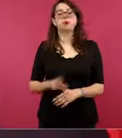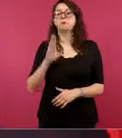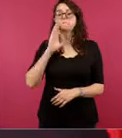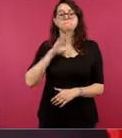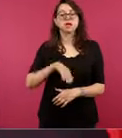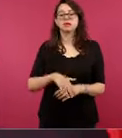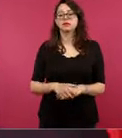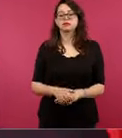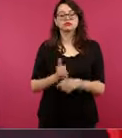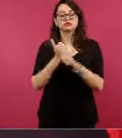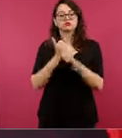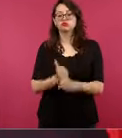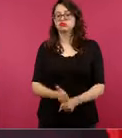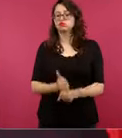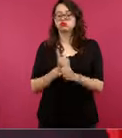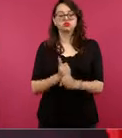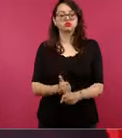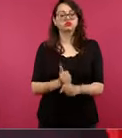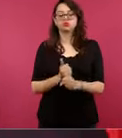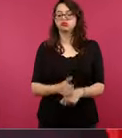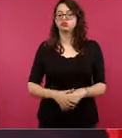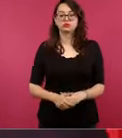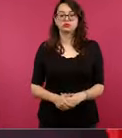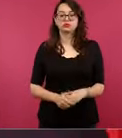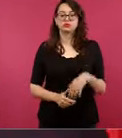Un presidente por muy, muy, muy